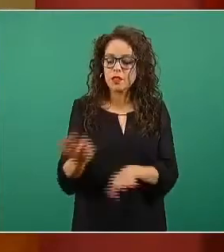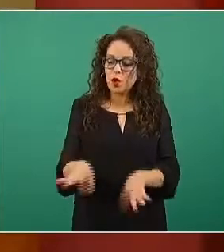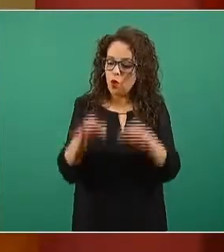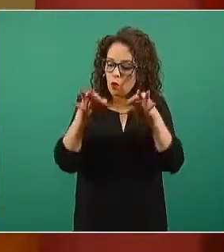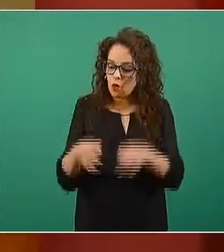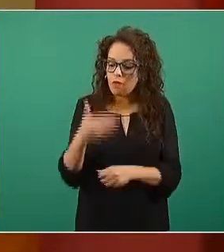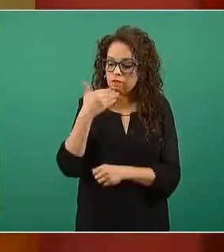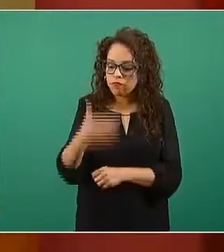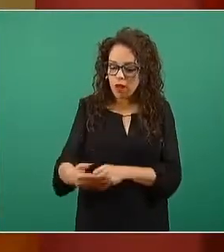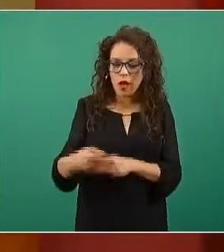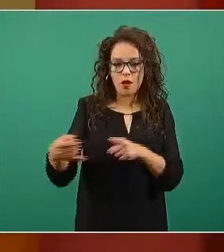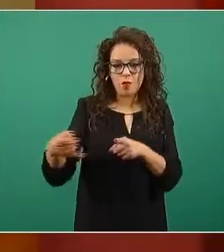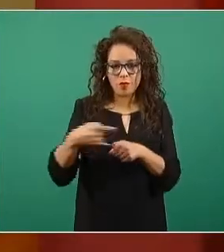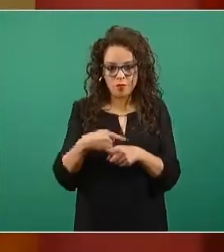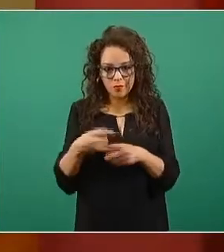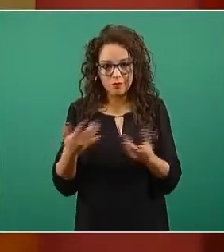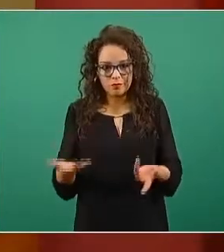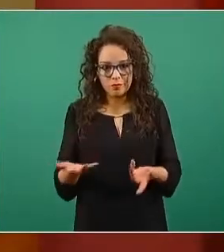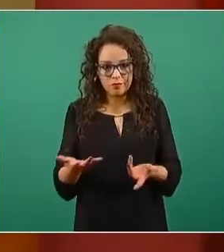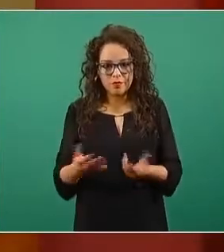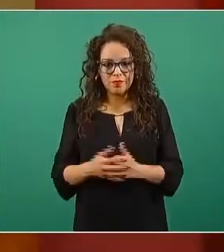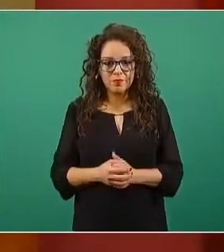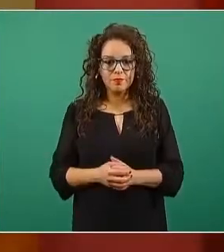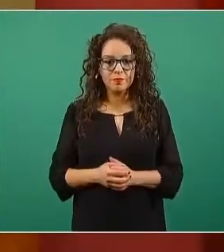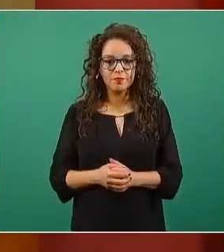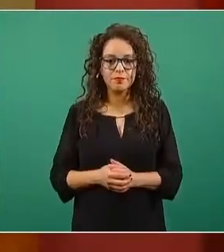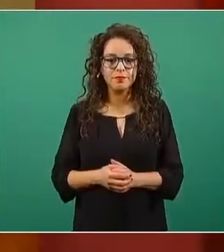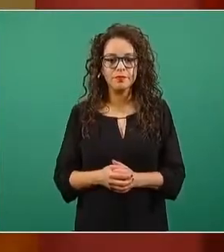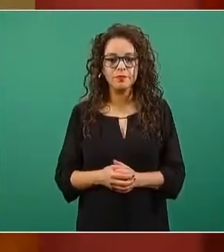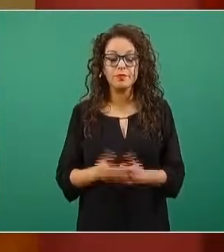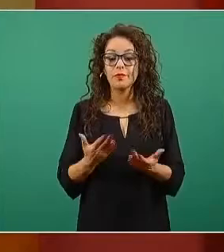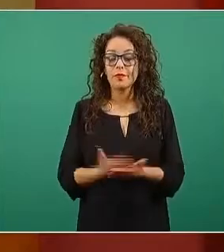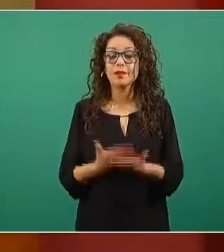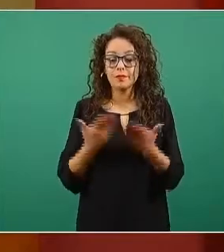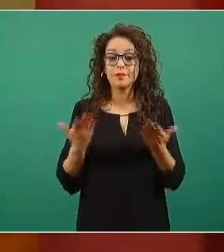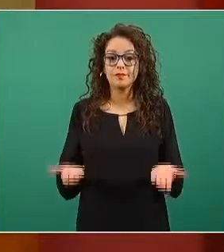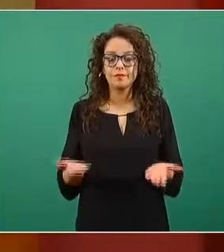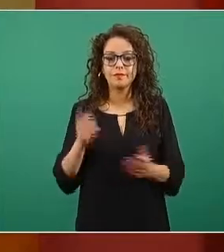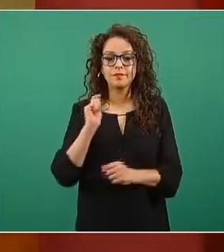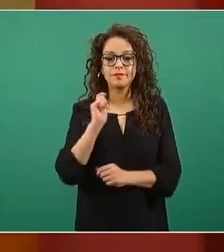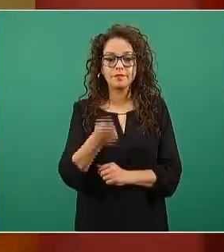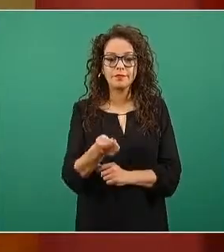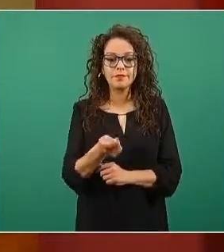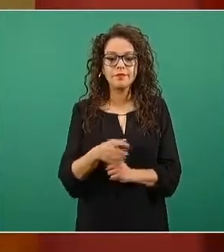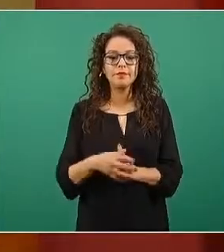adecuado y consistente del condón ahora están